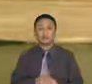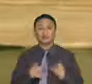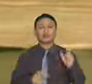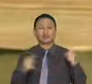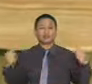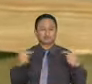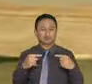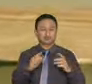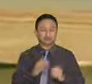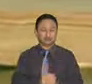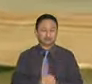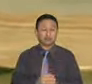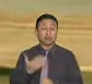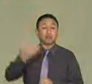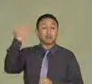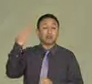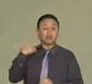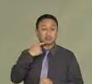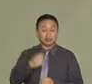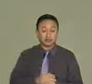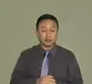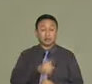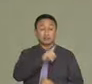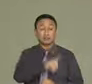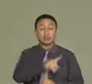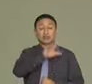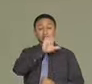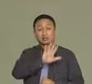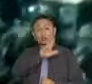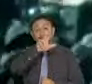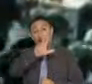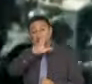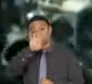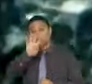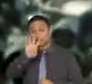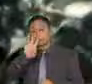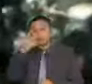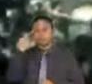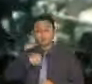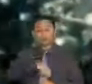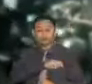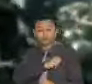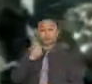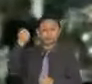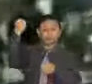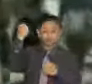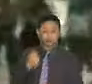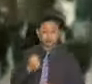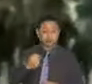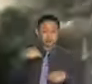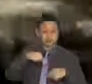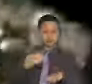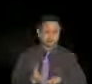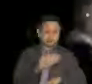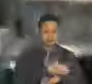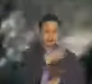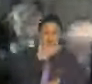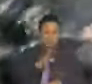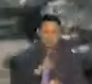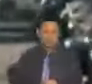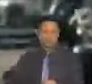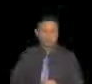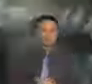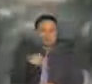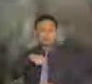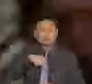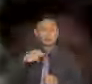historiadores e insisten en que en 1534 España fundó una ciudad que ya existía que